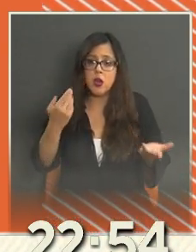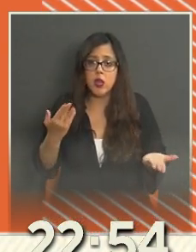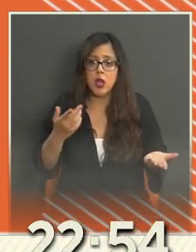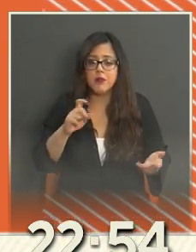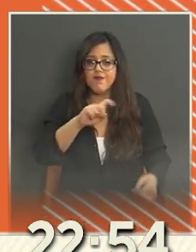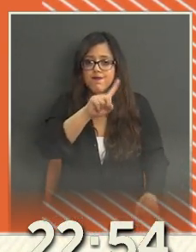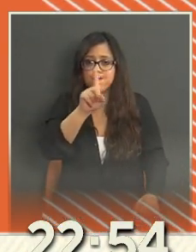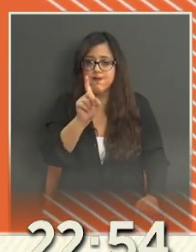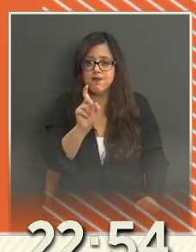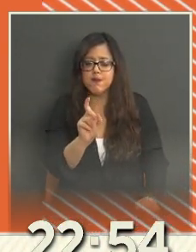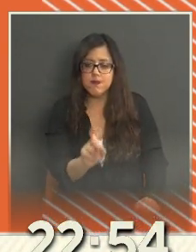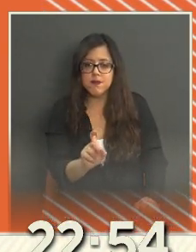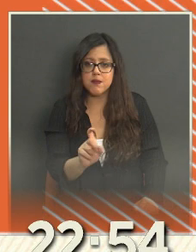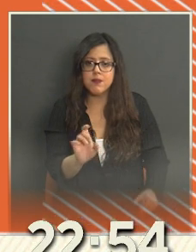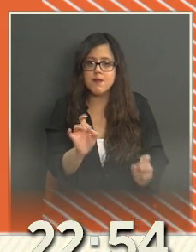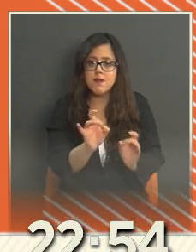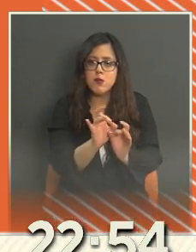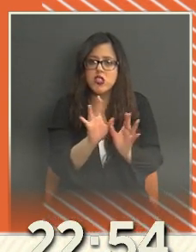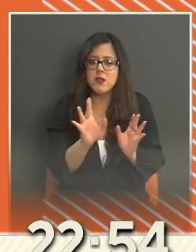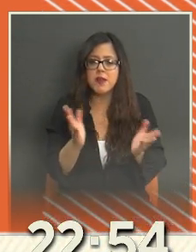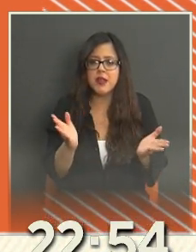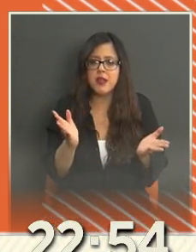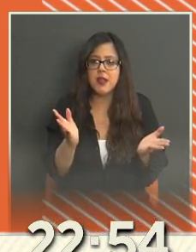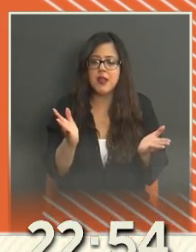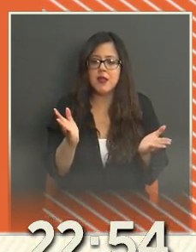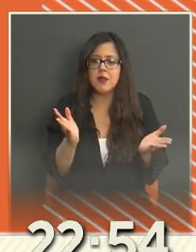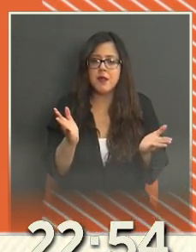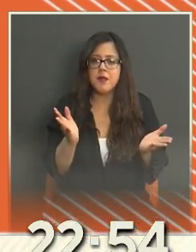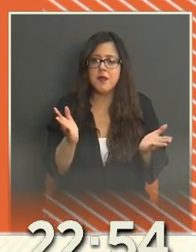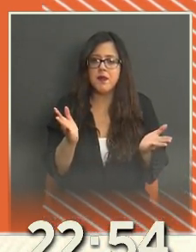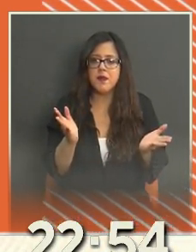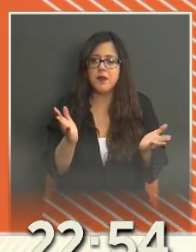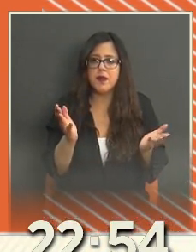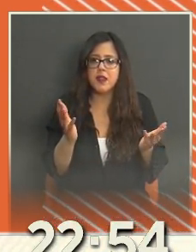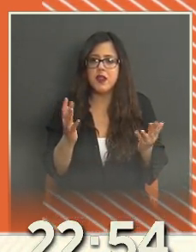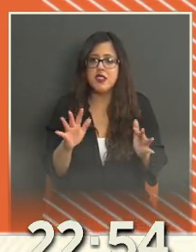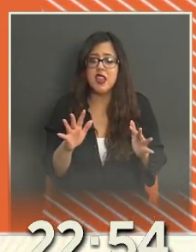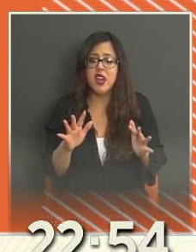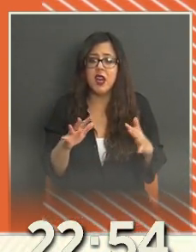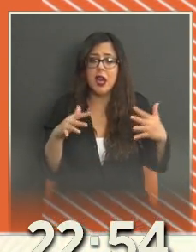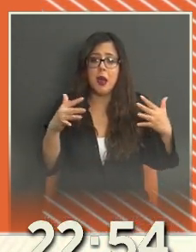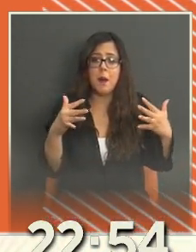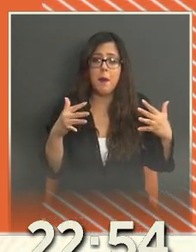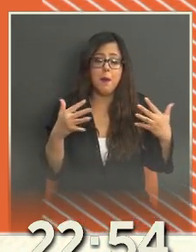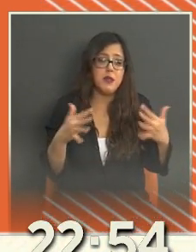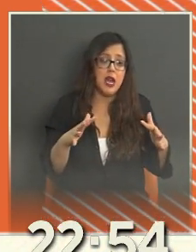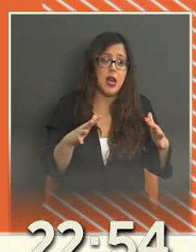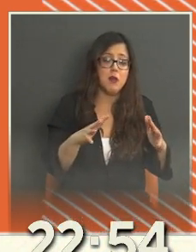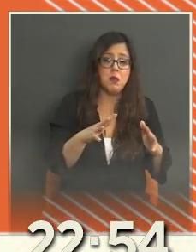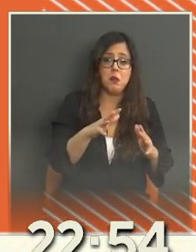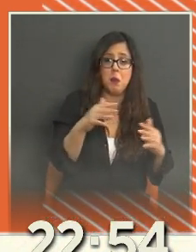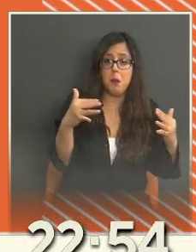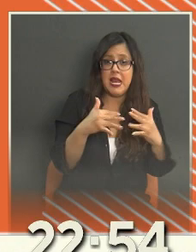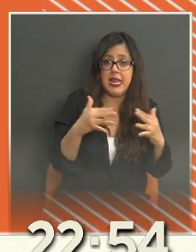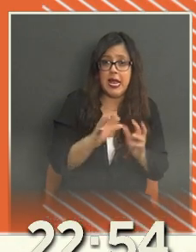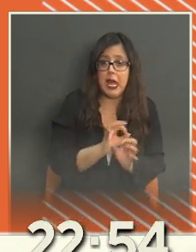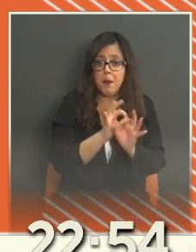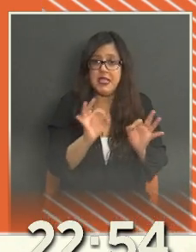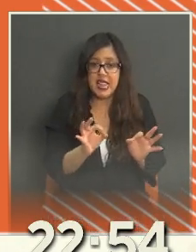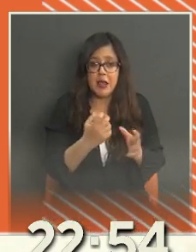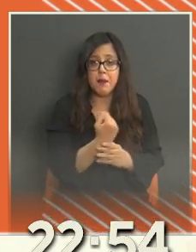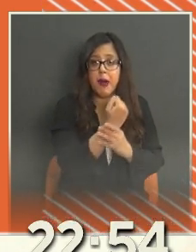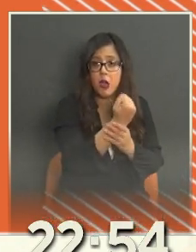alguien podría pensar en locura que tal vez van a enviar fuerzas especiales para rescatarlos aún así pareciera un esfuerzo